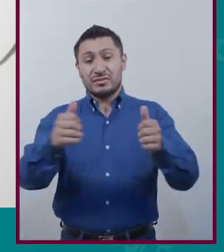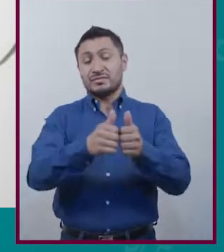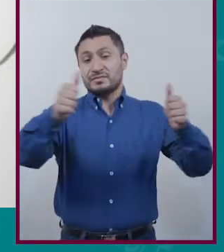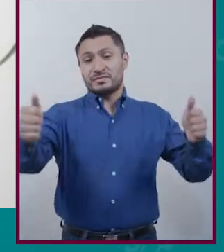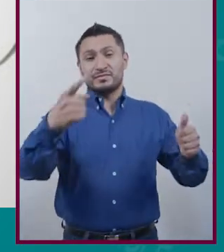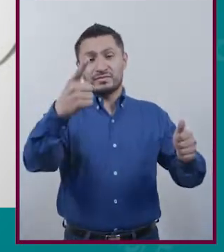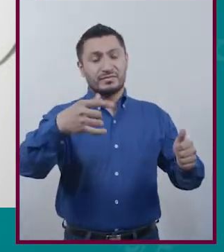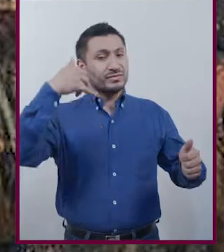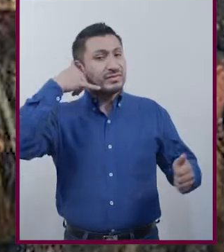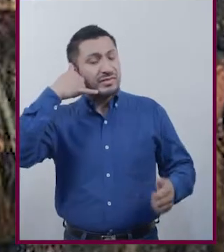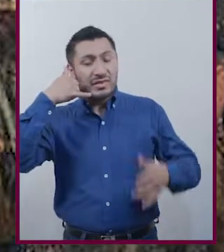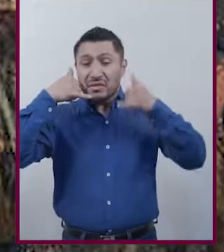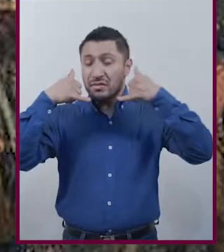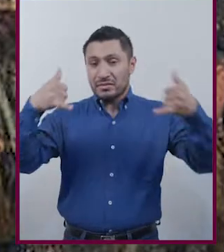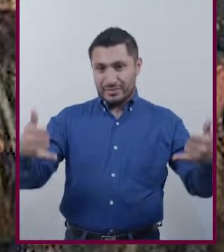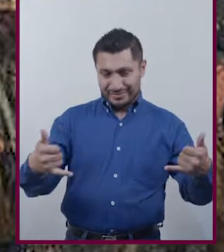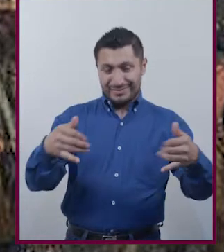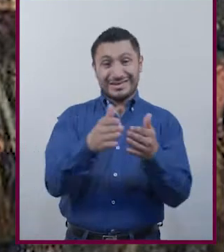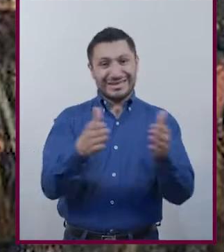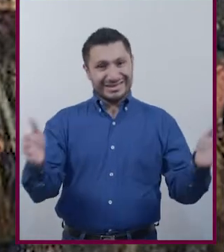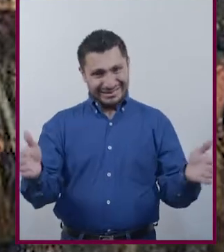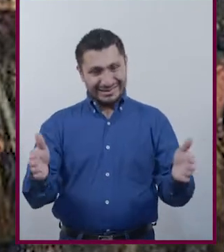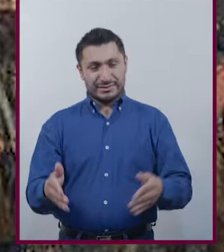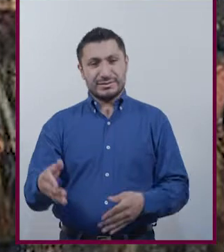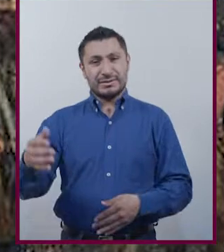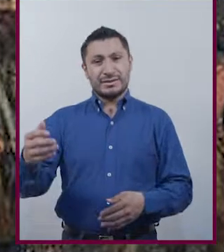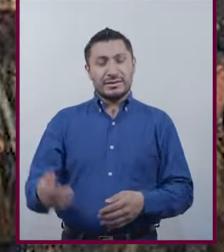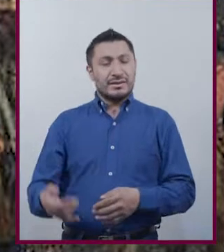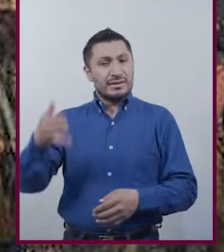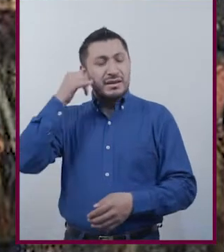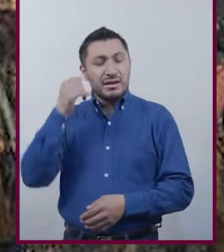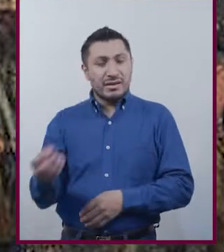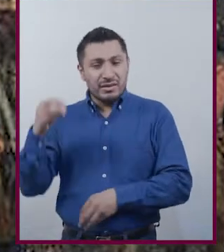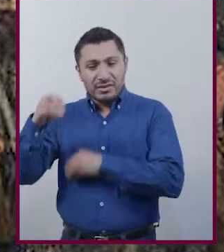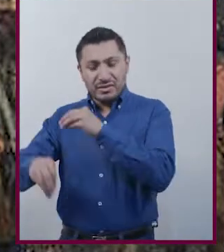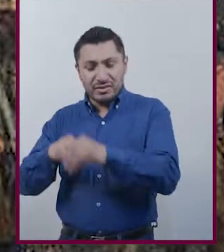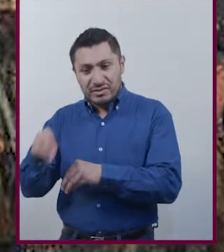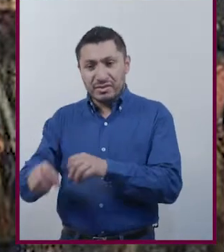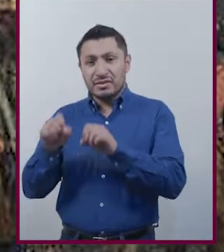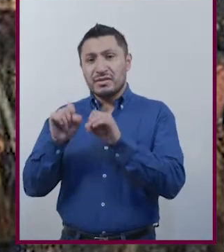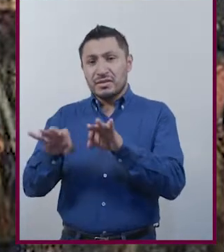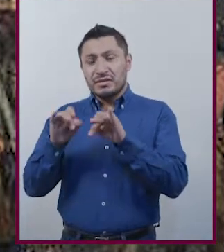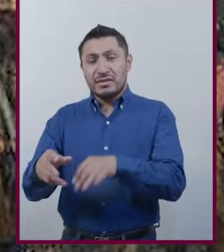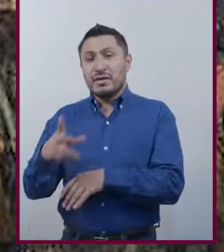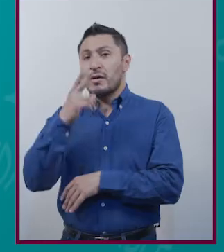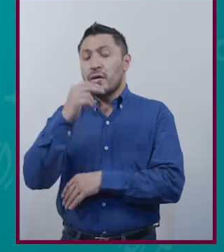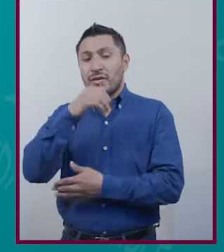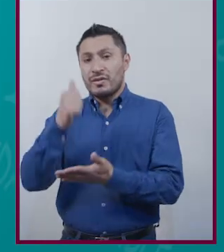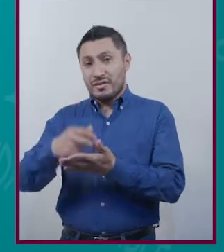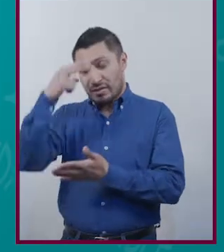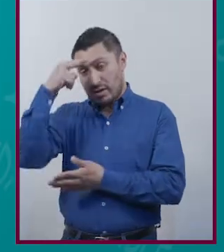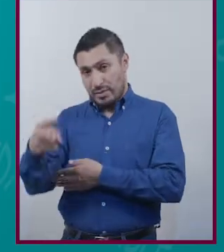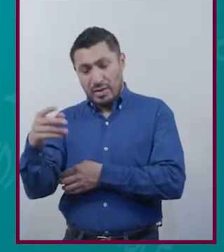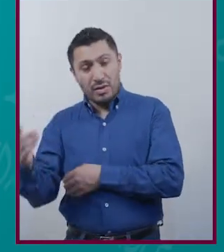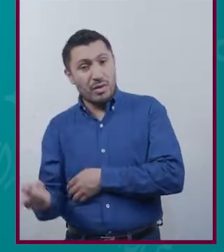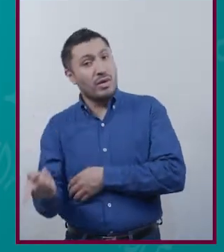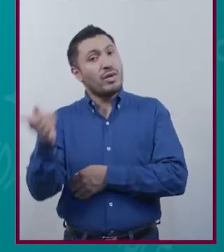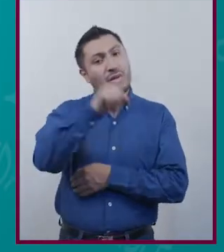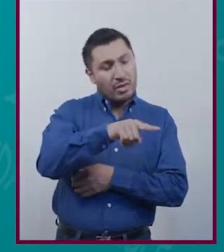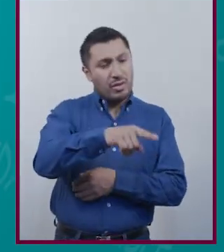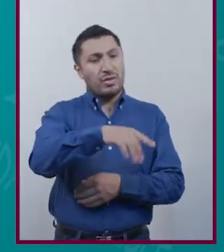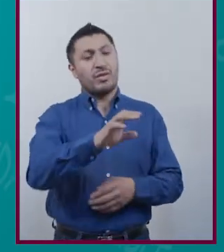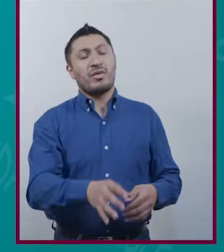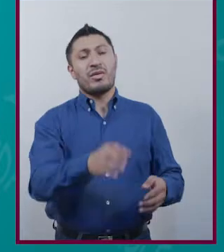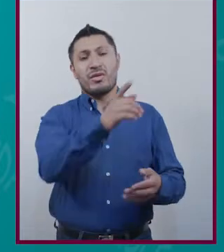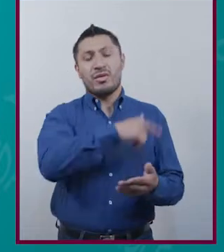un teléfono del otro. La llamada se hizo de un teléfono instalado en la Inspección de Policía de la Ciudad de México a otro de una